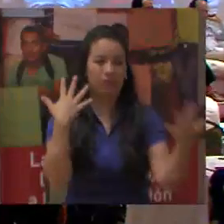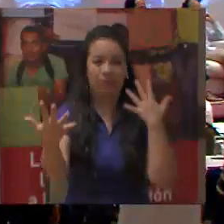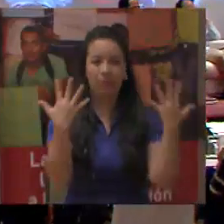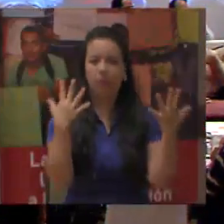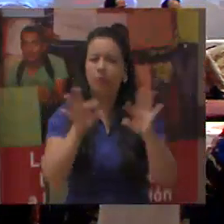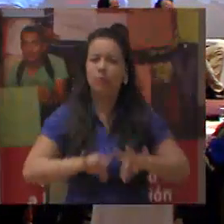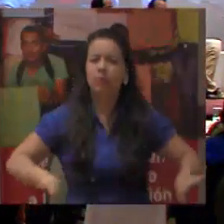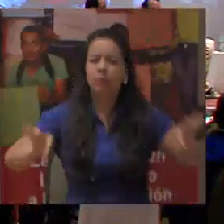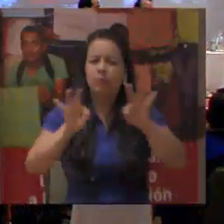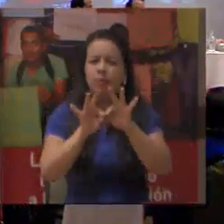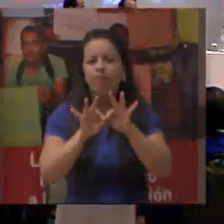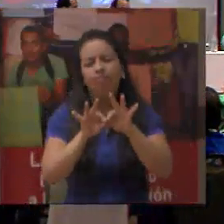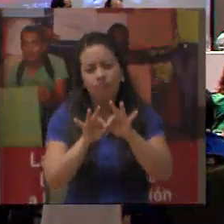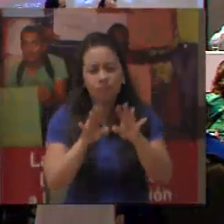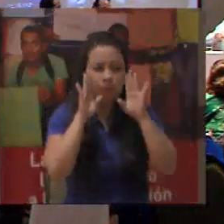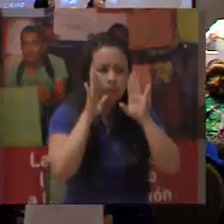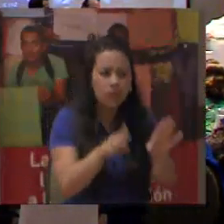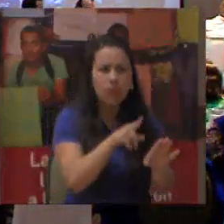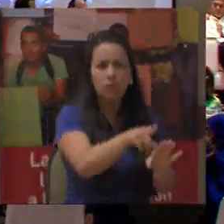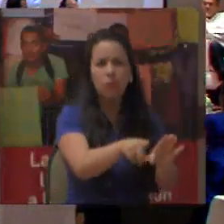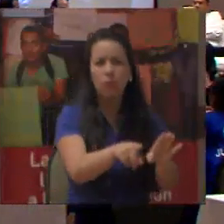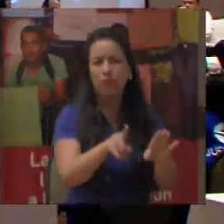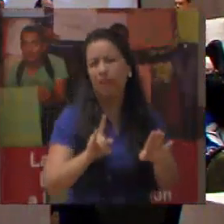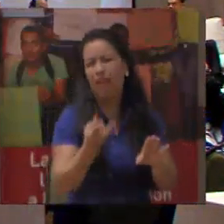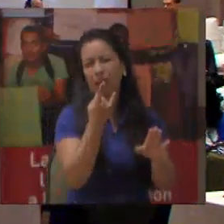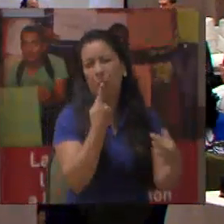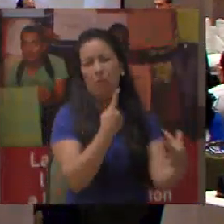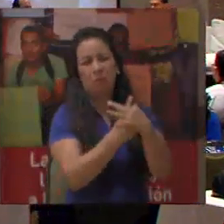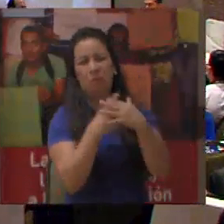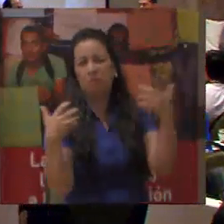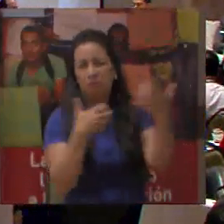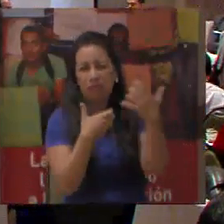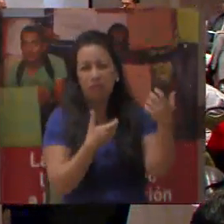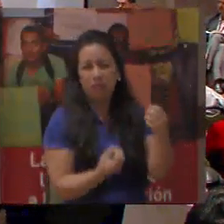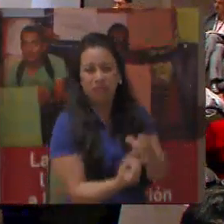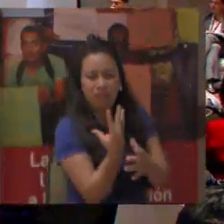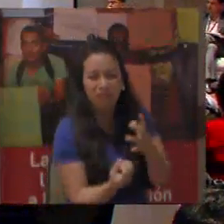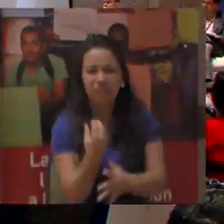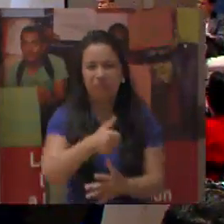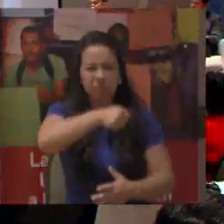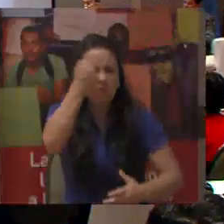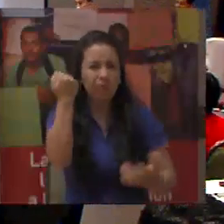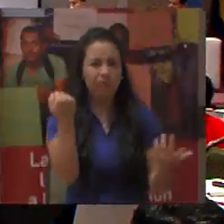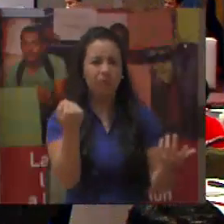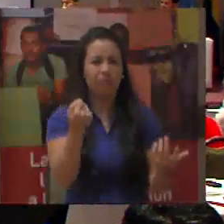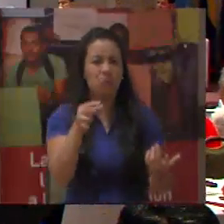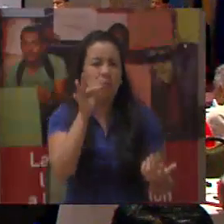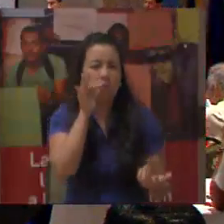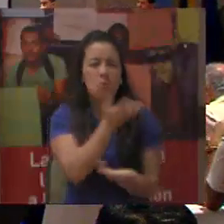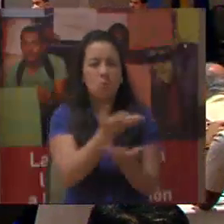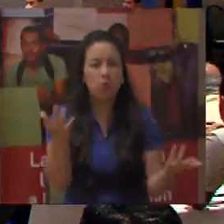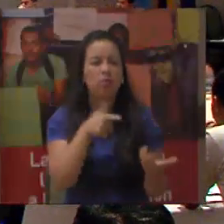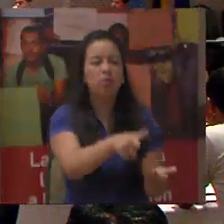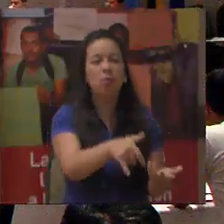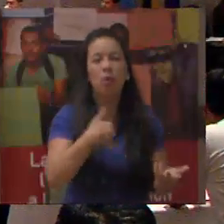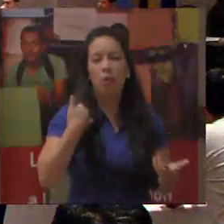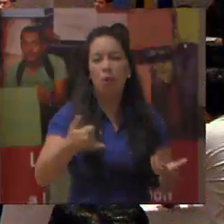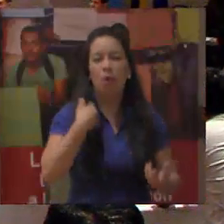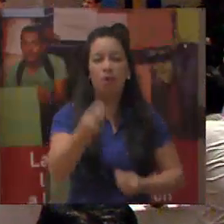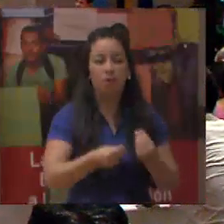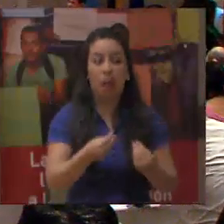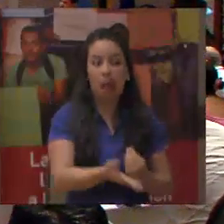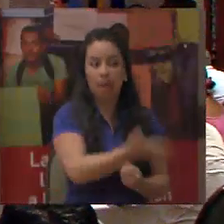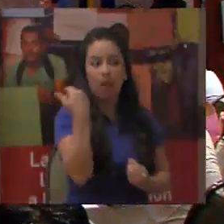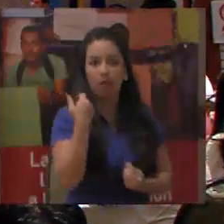campesino para que lo ilícito, como puede ser un cultivo, o la salida para los jóvenes no sea ir a pertenecer a un grupo